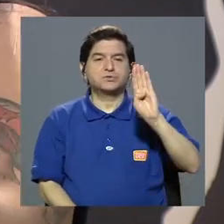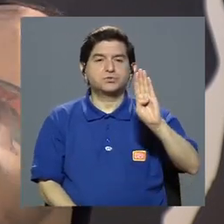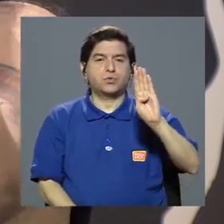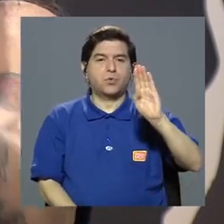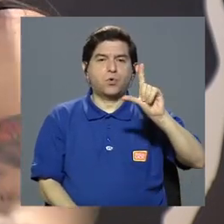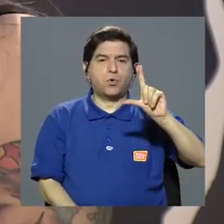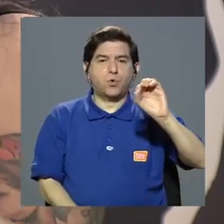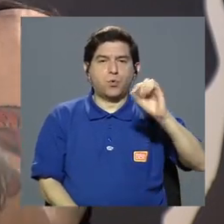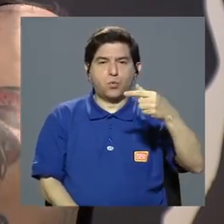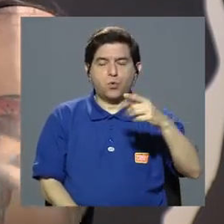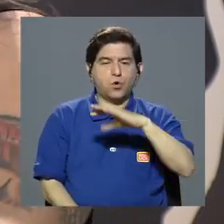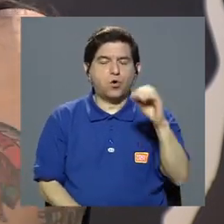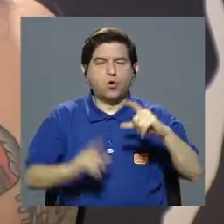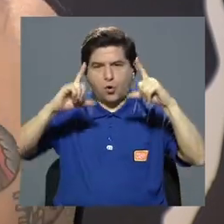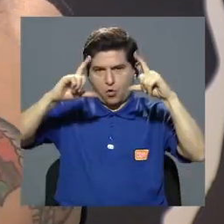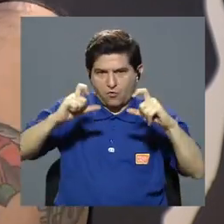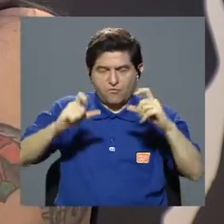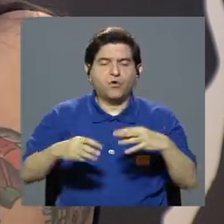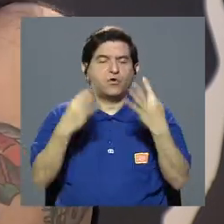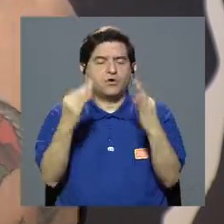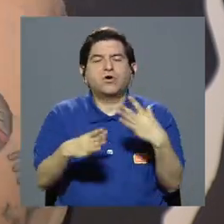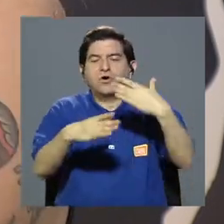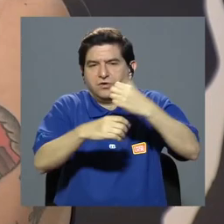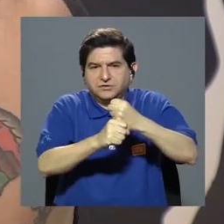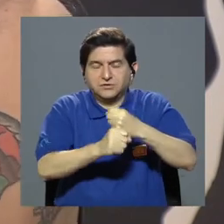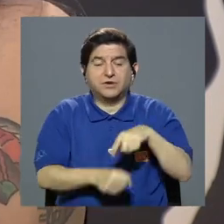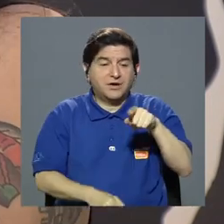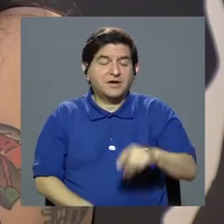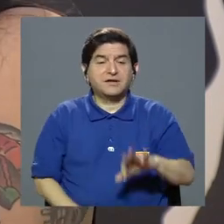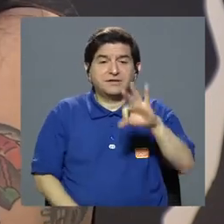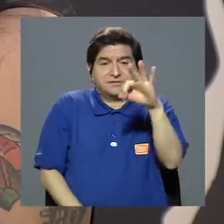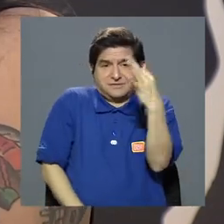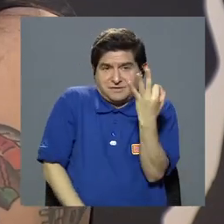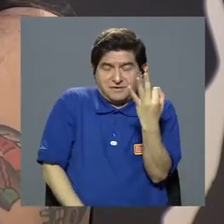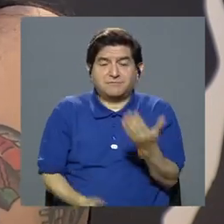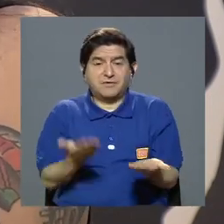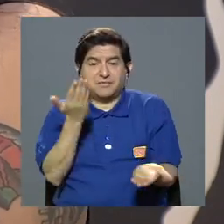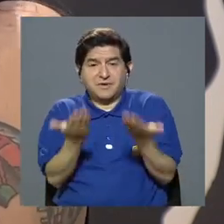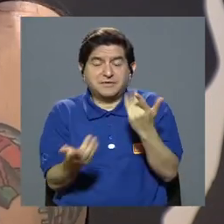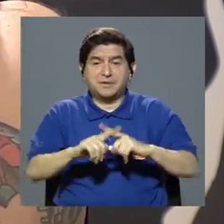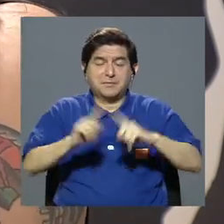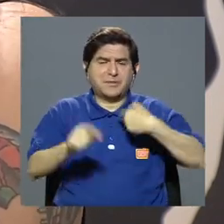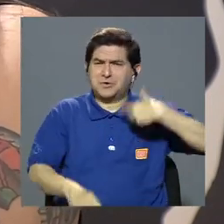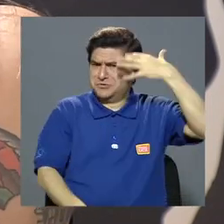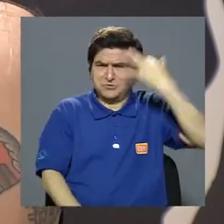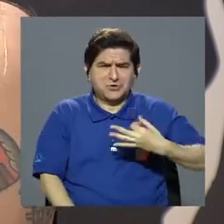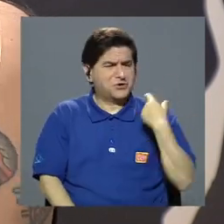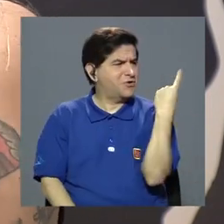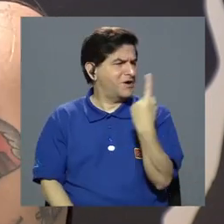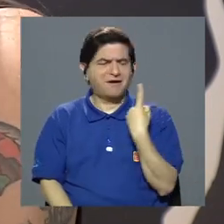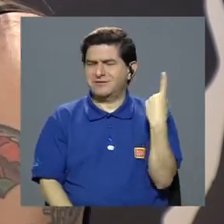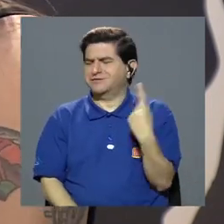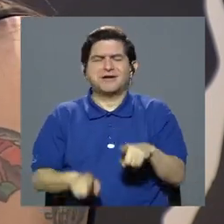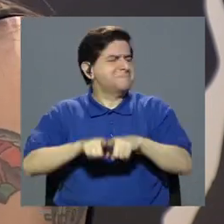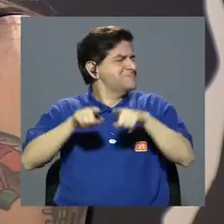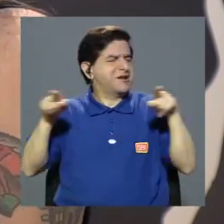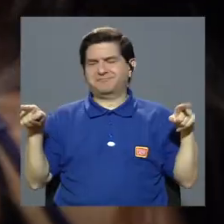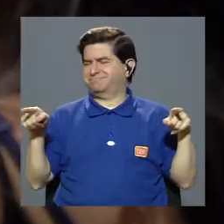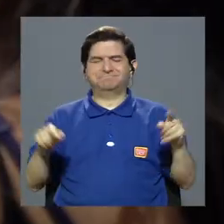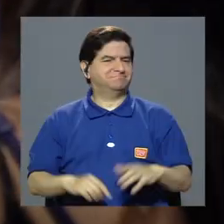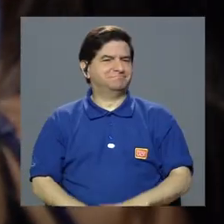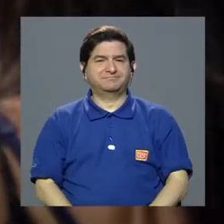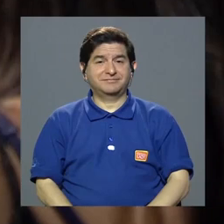en tu fotografía en lo que estás tratando de hacer es tal vez este es el vehículo en este momento pero no creo que sea así para siempre tampoco